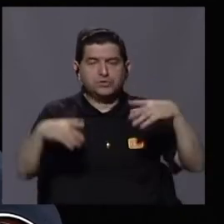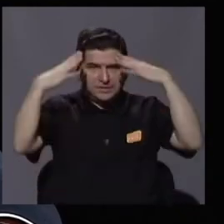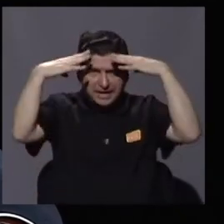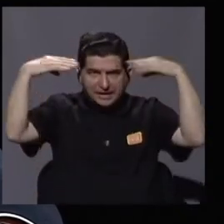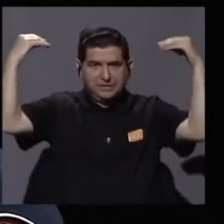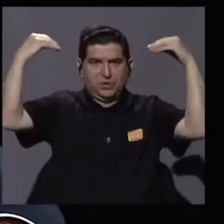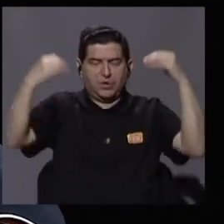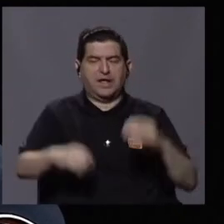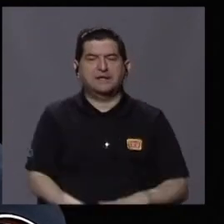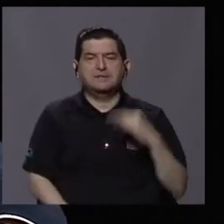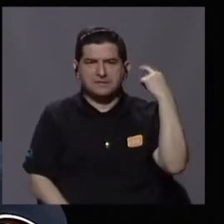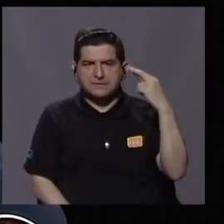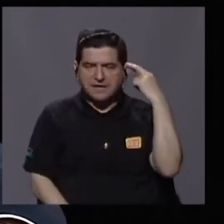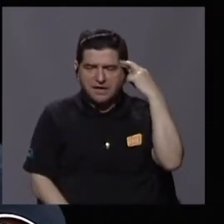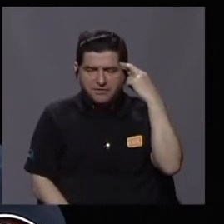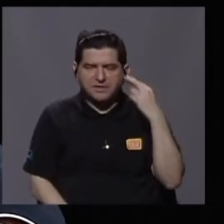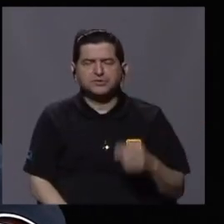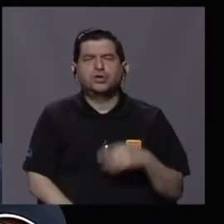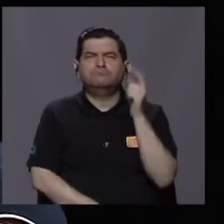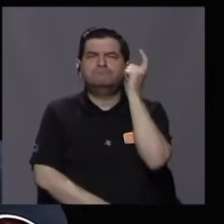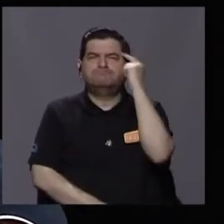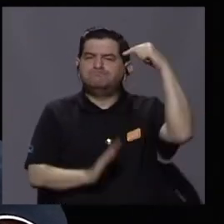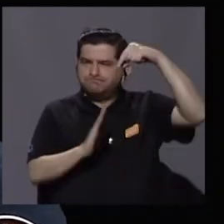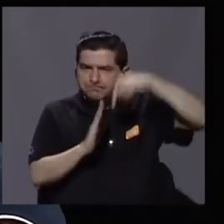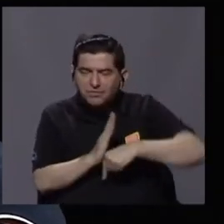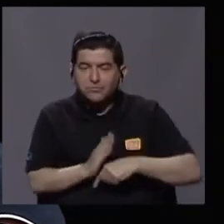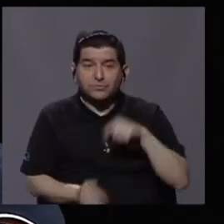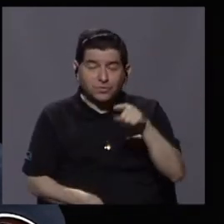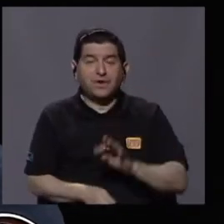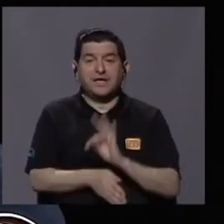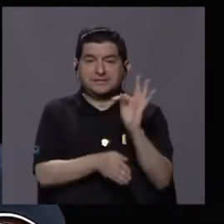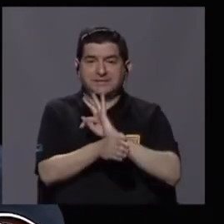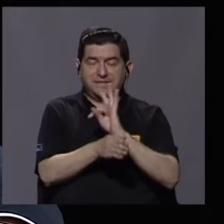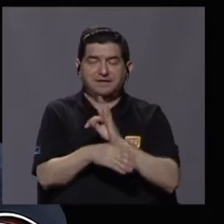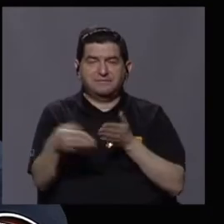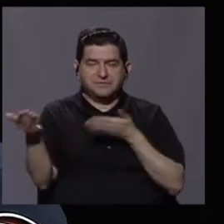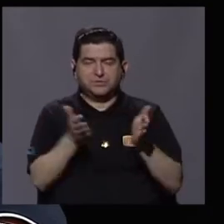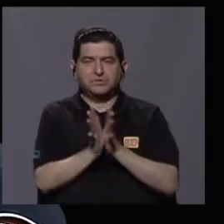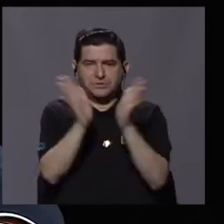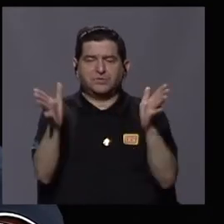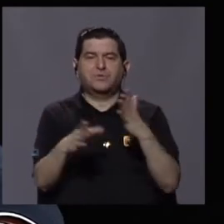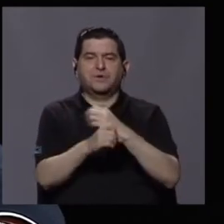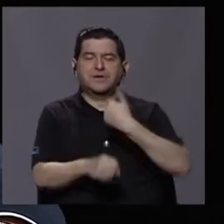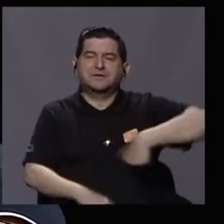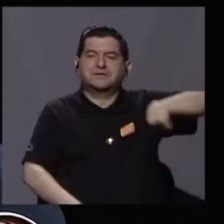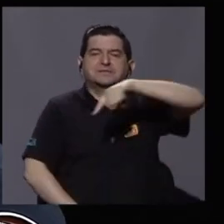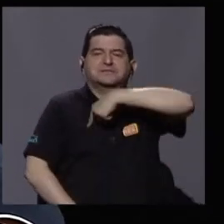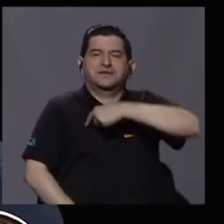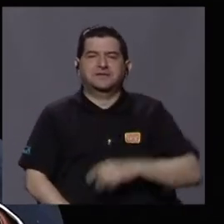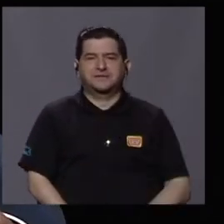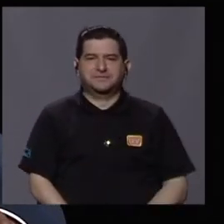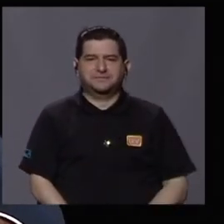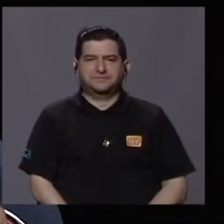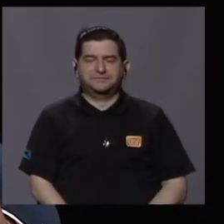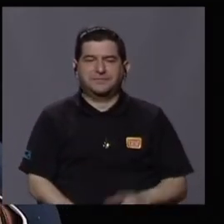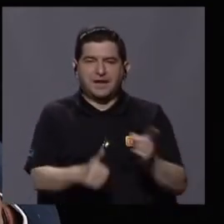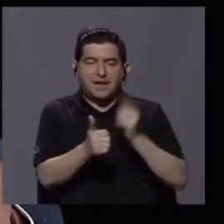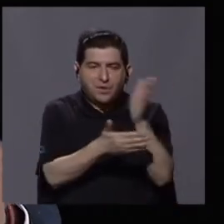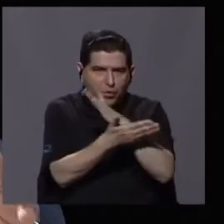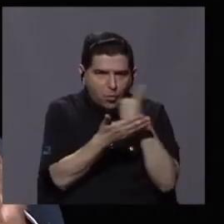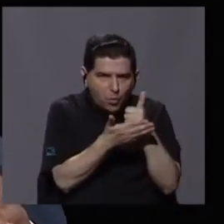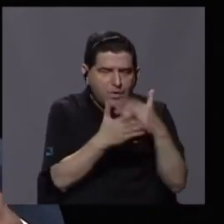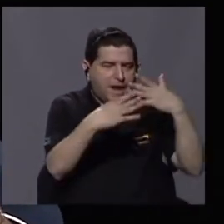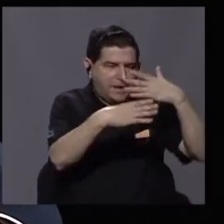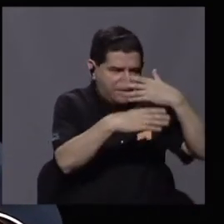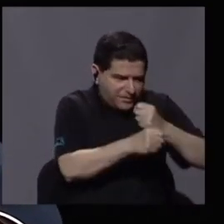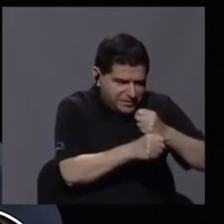son motivos de reflexión profunda y esa es la televisión de servicio público que nosotros hacemos en un primer bloque hemos hecho